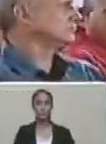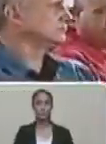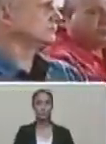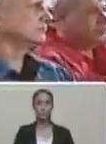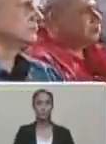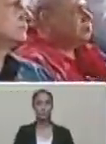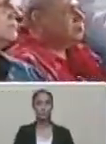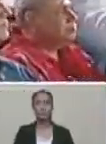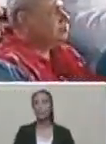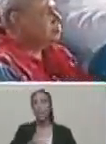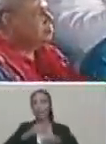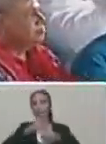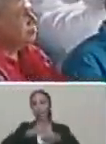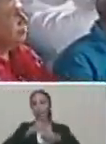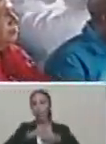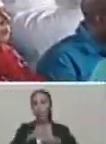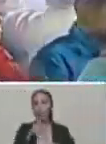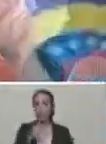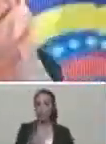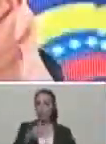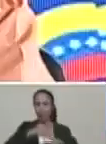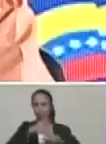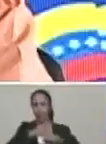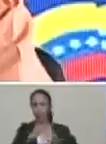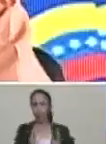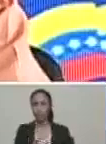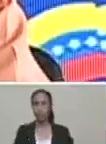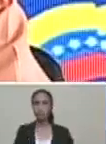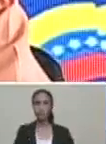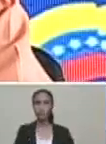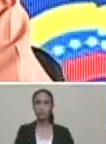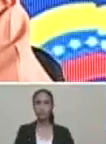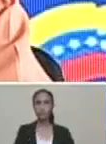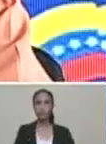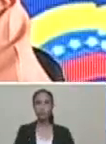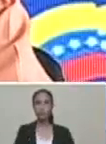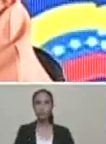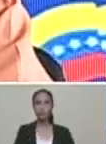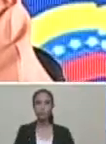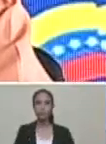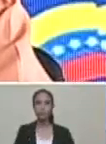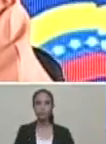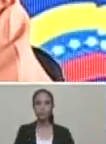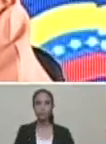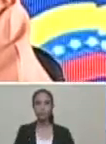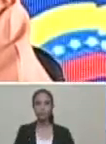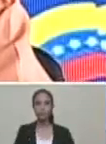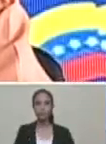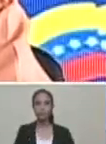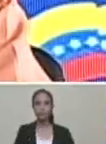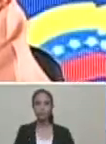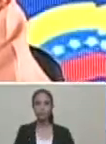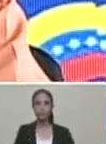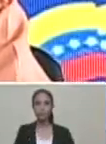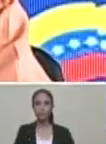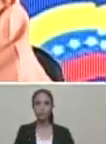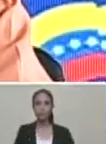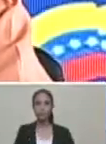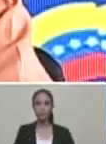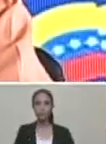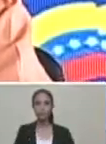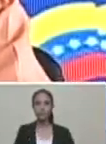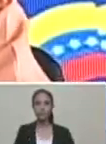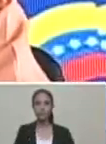Usted dio datos y le pediría permiso para darle uno solo que dice de la nobleza del pueblo